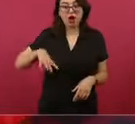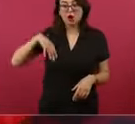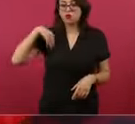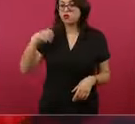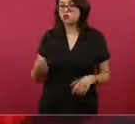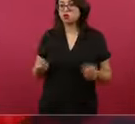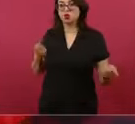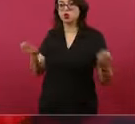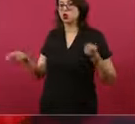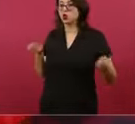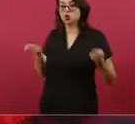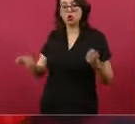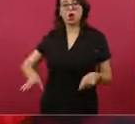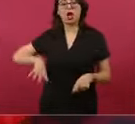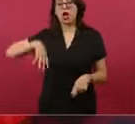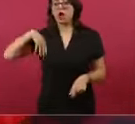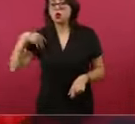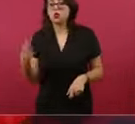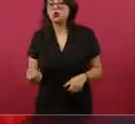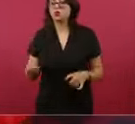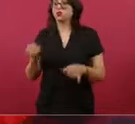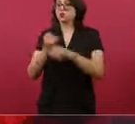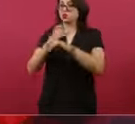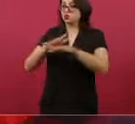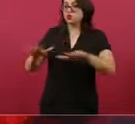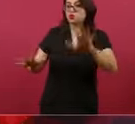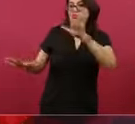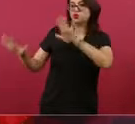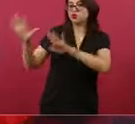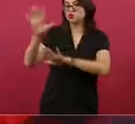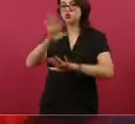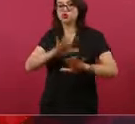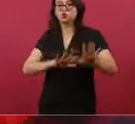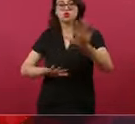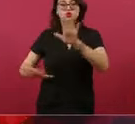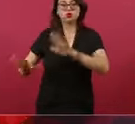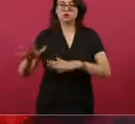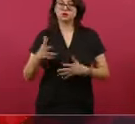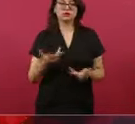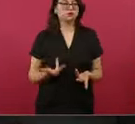de que los medios de información de manipulación